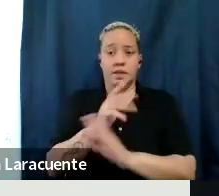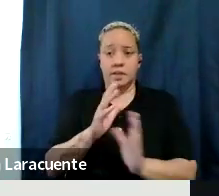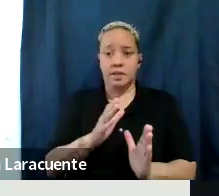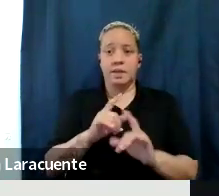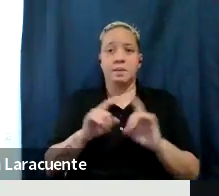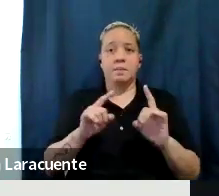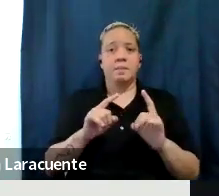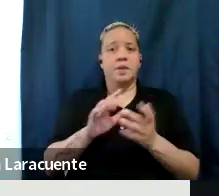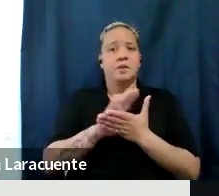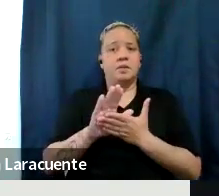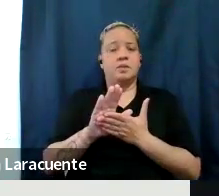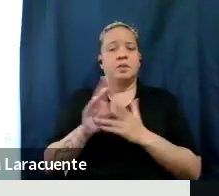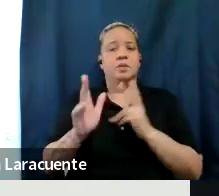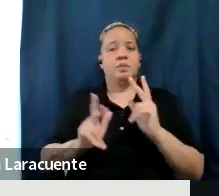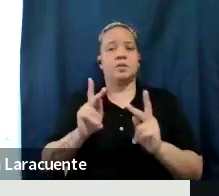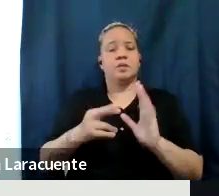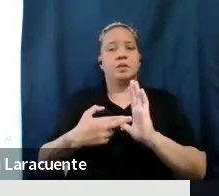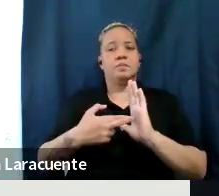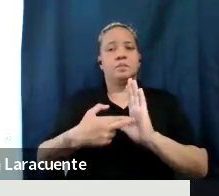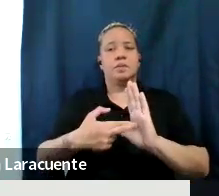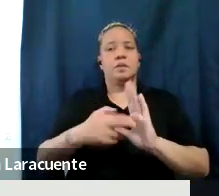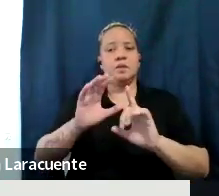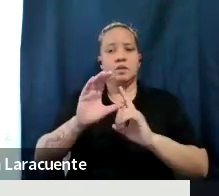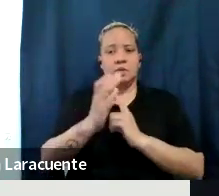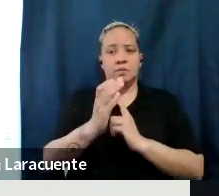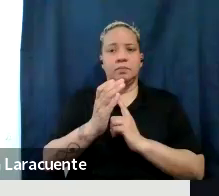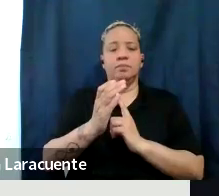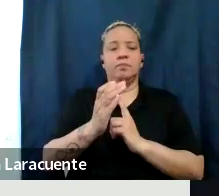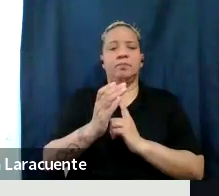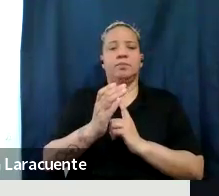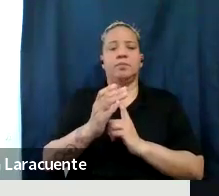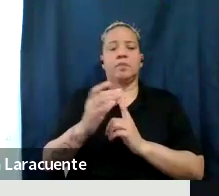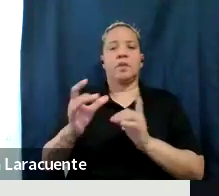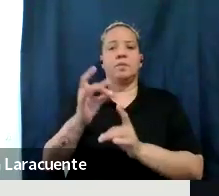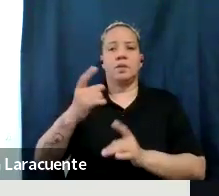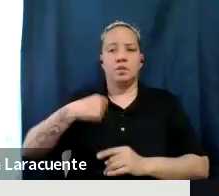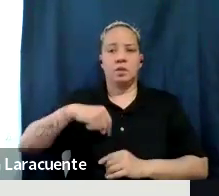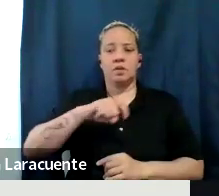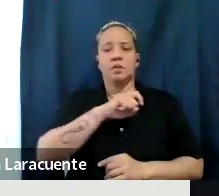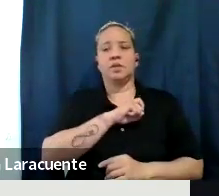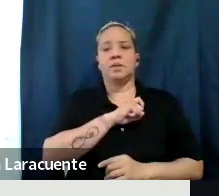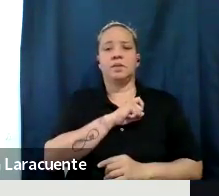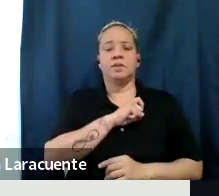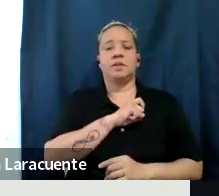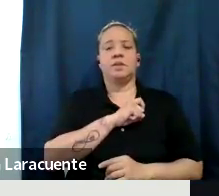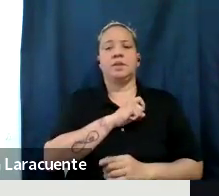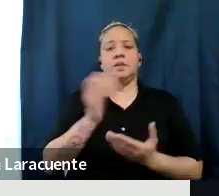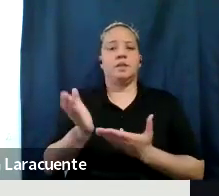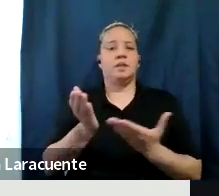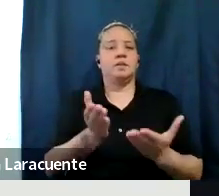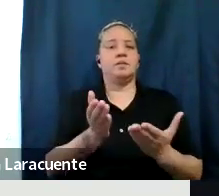simpatías están con las personas que representan la cultura, el espíritu español, que son las que trajeron a España